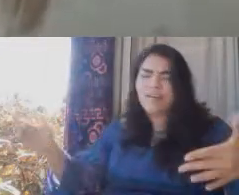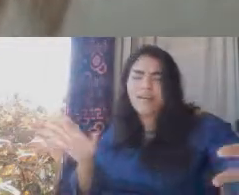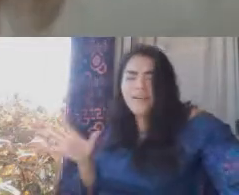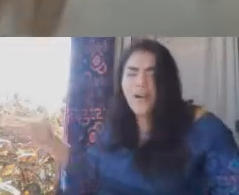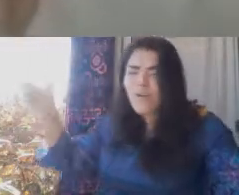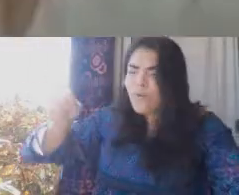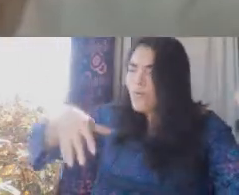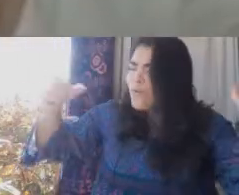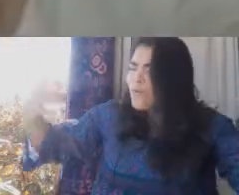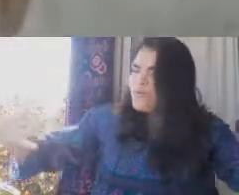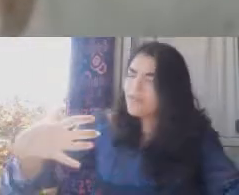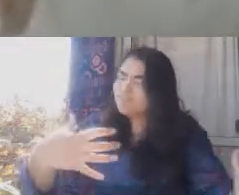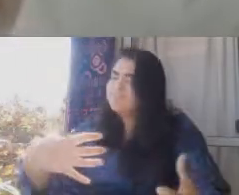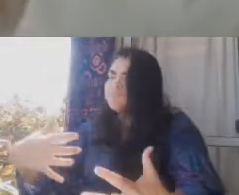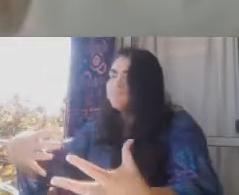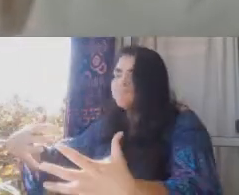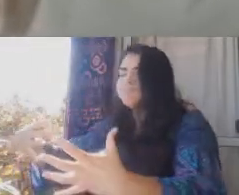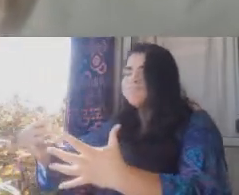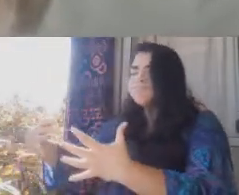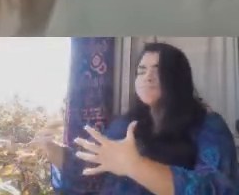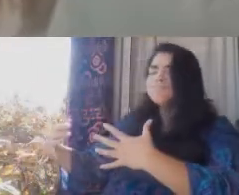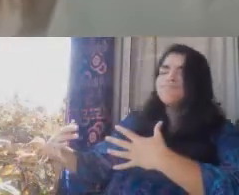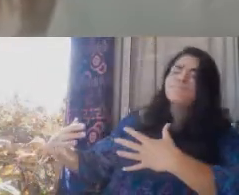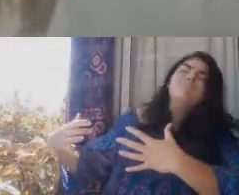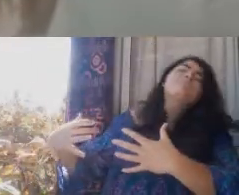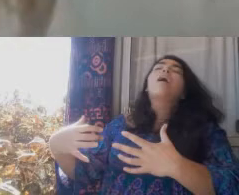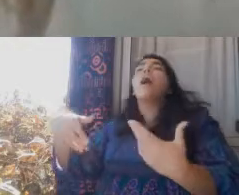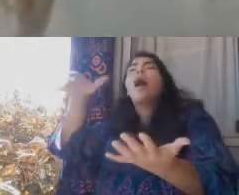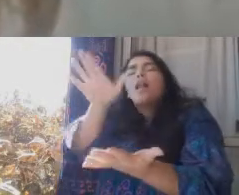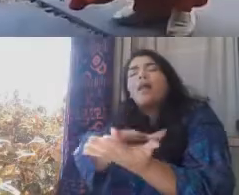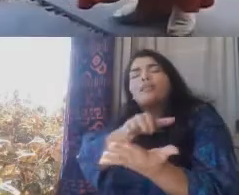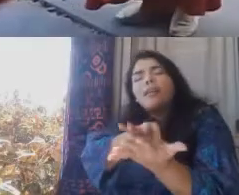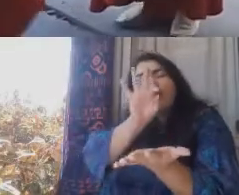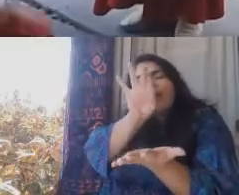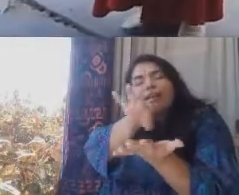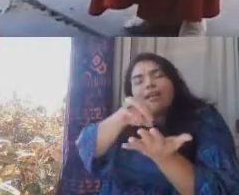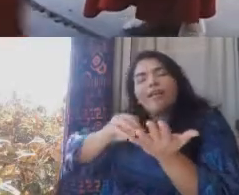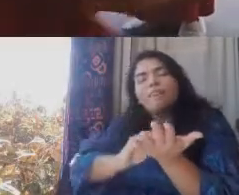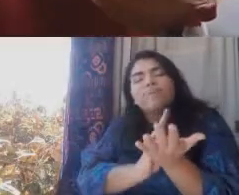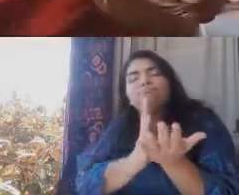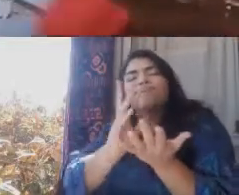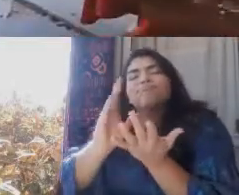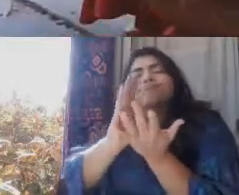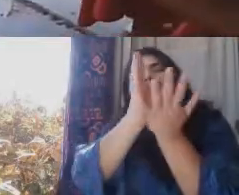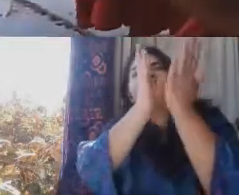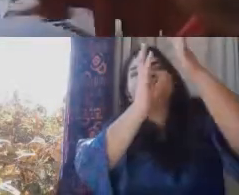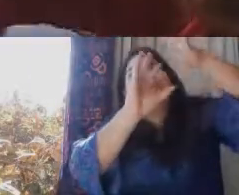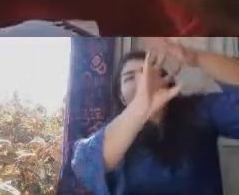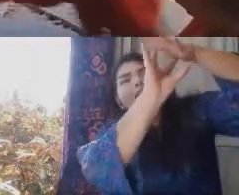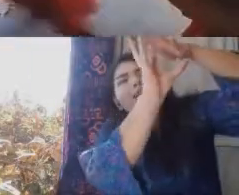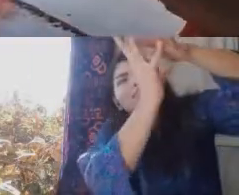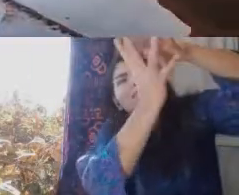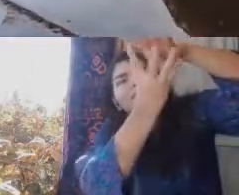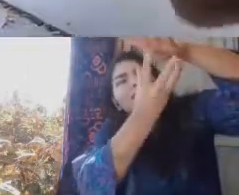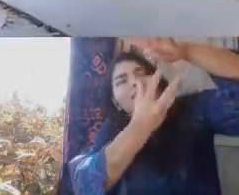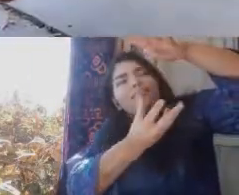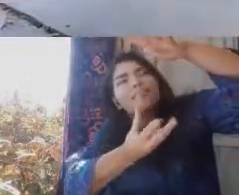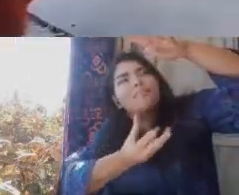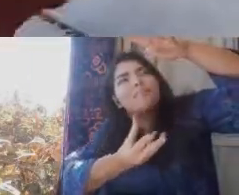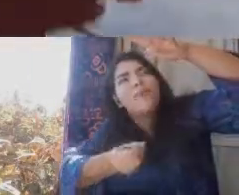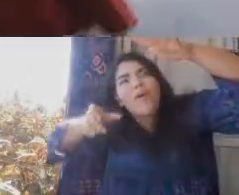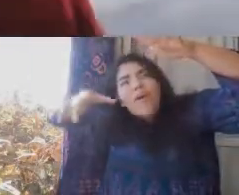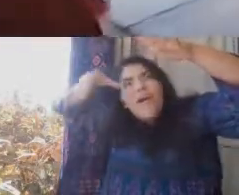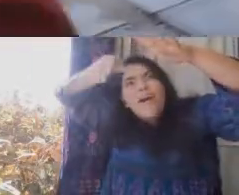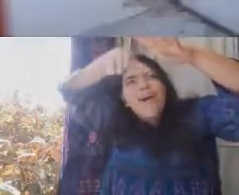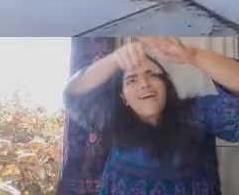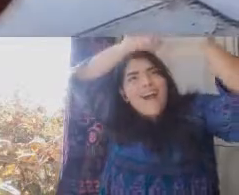recitando. Después hay músicas, cantantes, hay bailarinas y está Paula que está haciendo